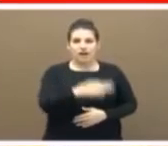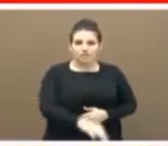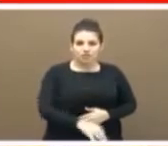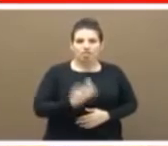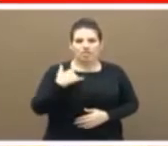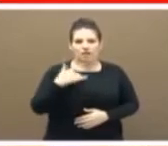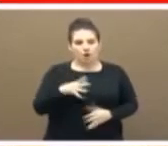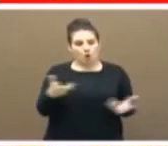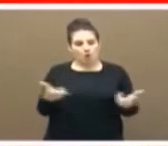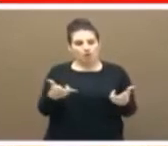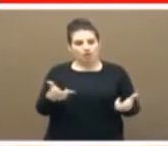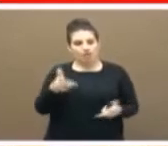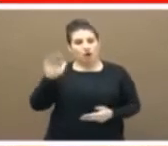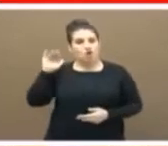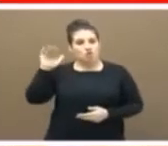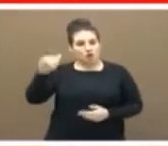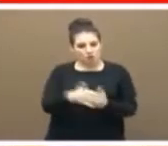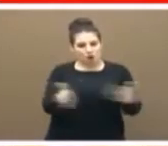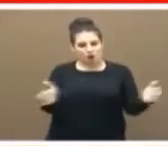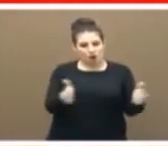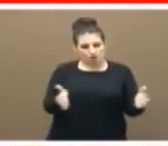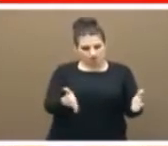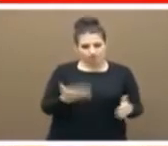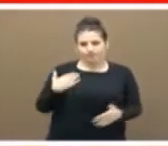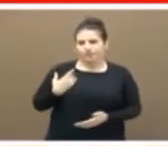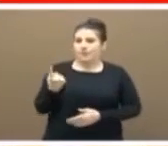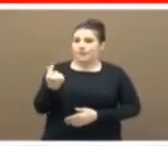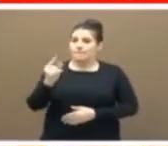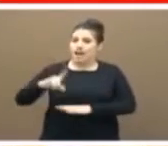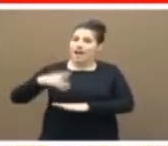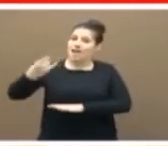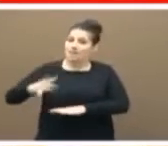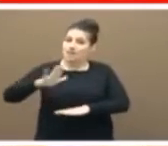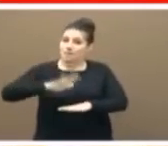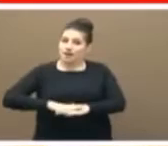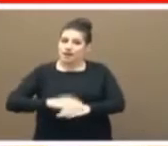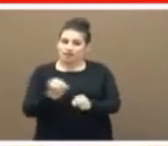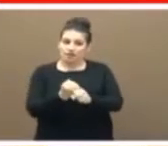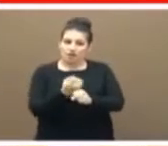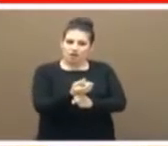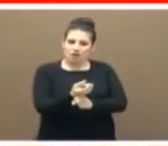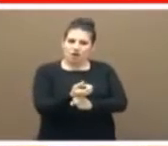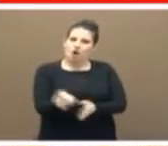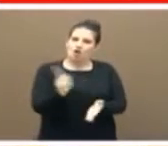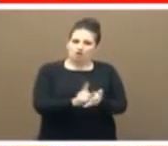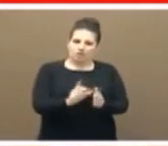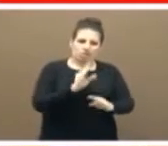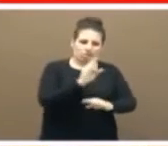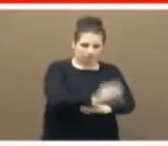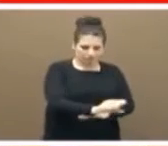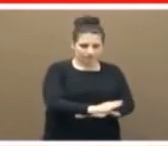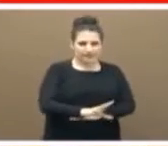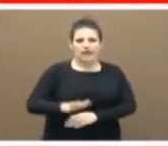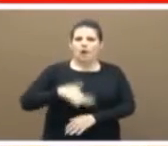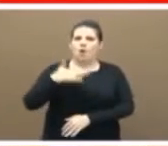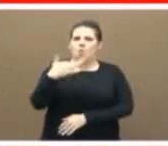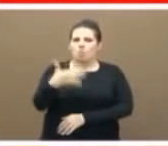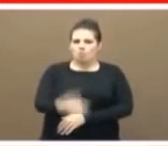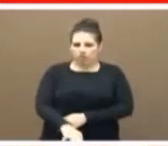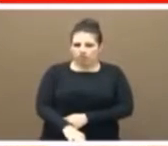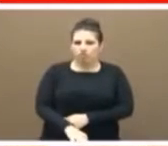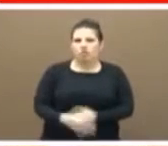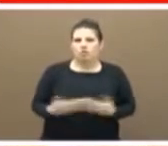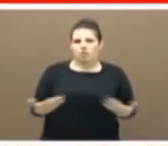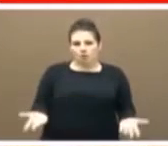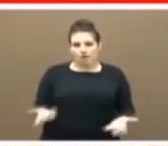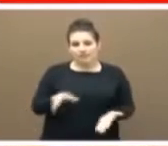rurales, de recuperar la paga extraordinaria para los trabajadores, haber sido capaz de incorporar